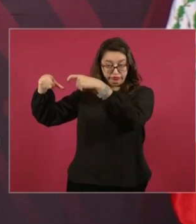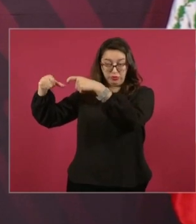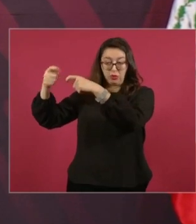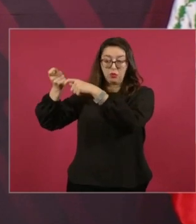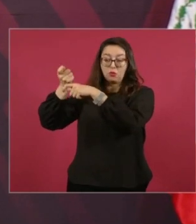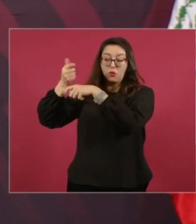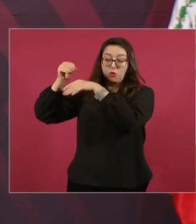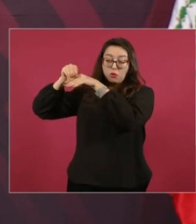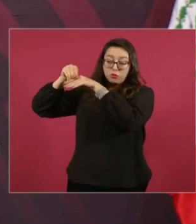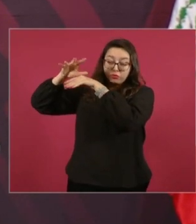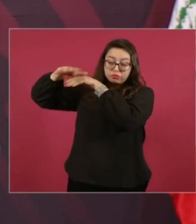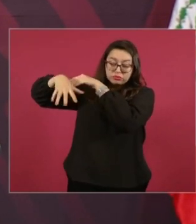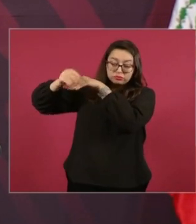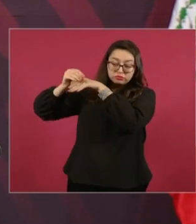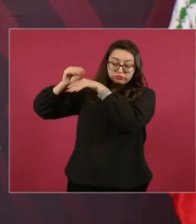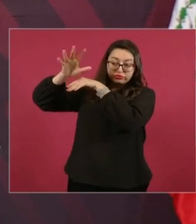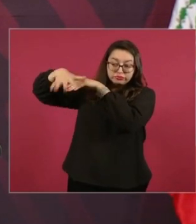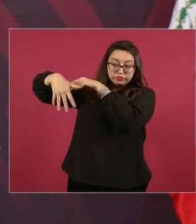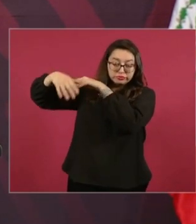o salpica.